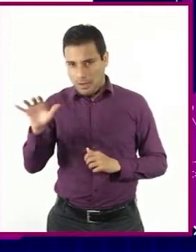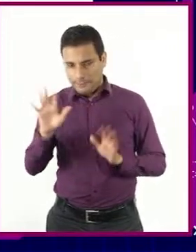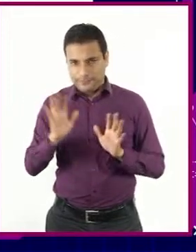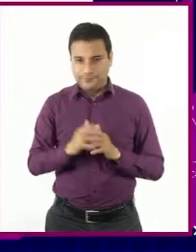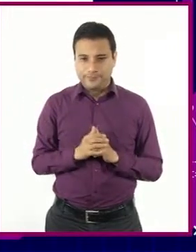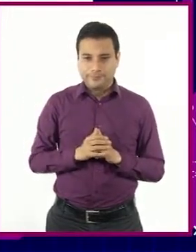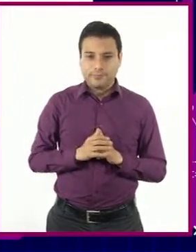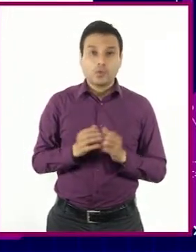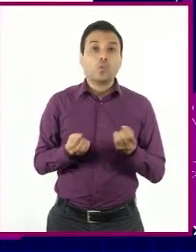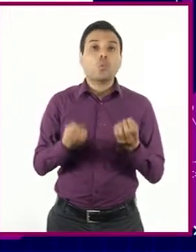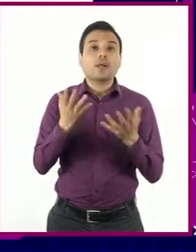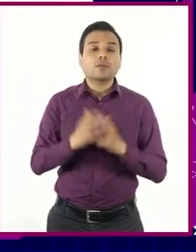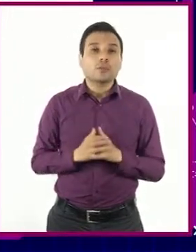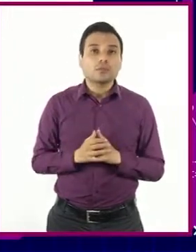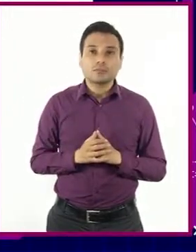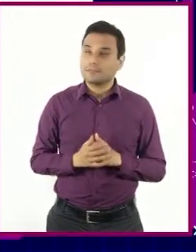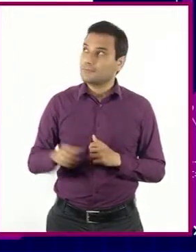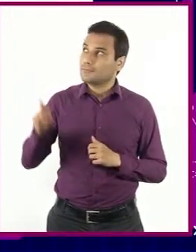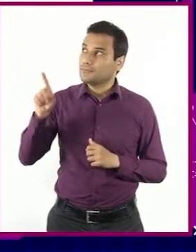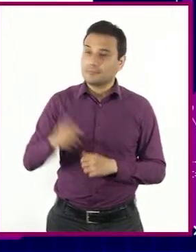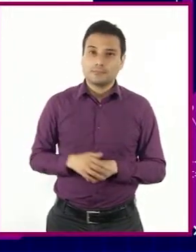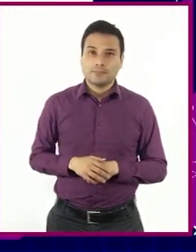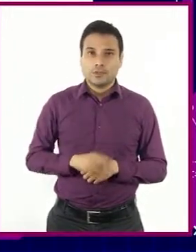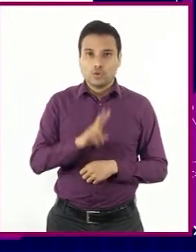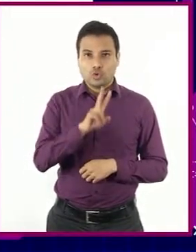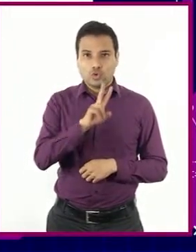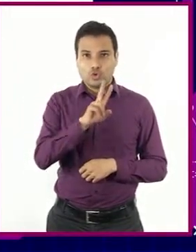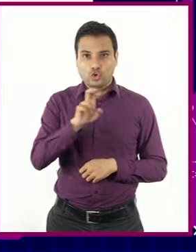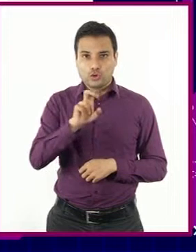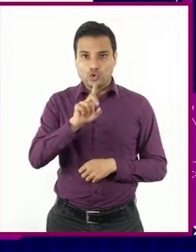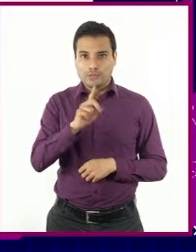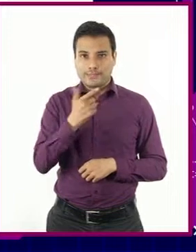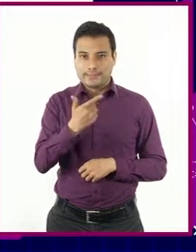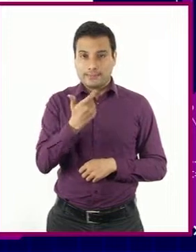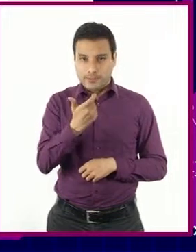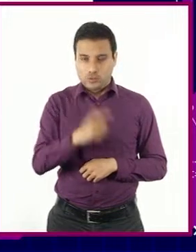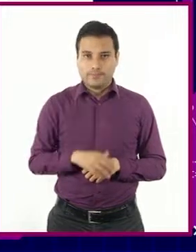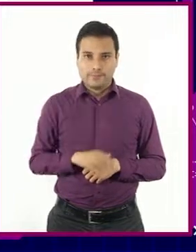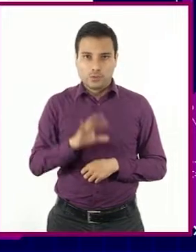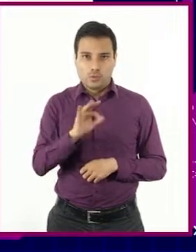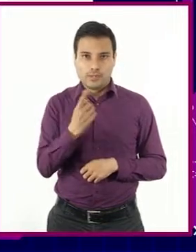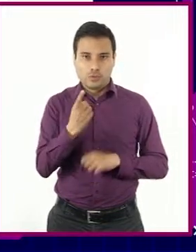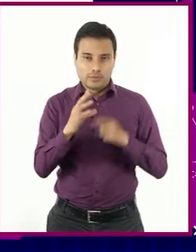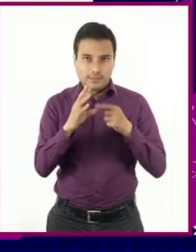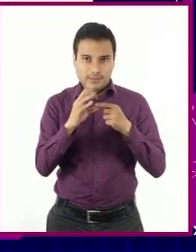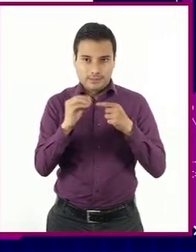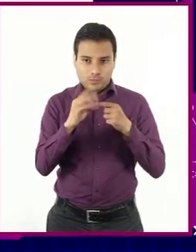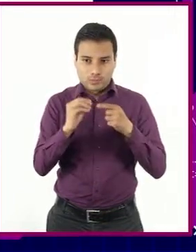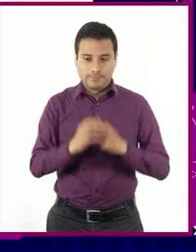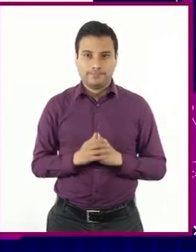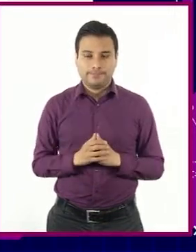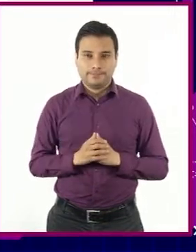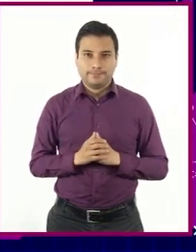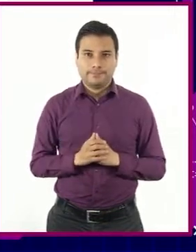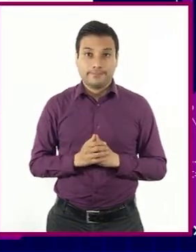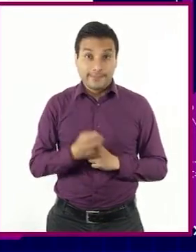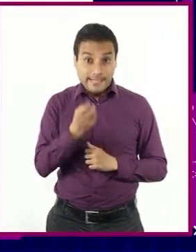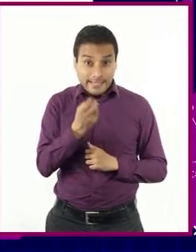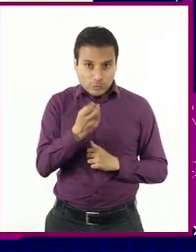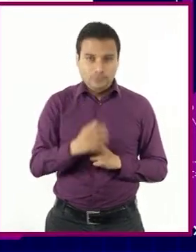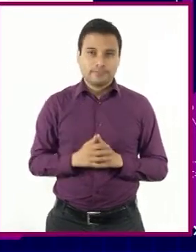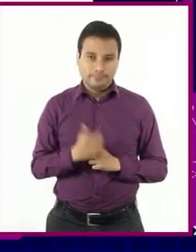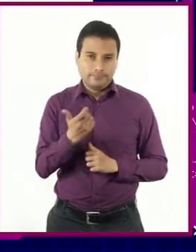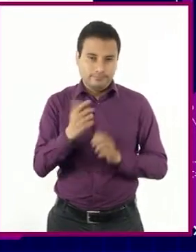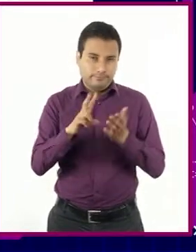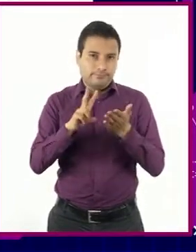de X, es decir, 237 pesos con 41 centavos, lo que corresponde al precio